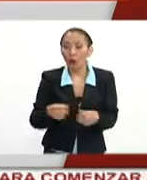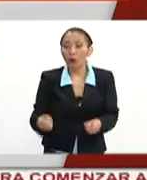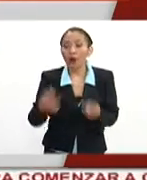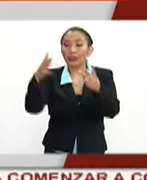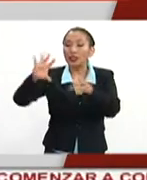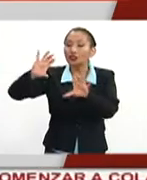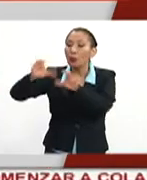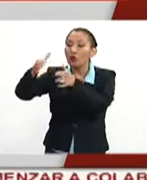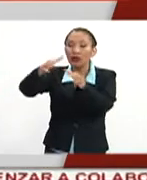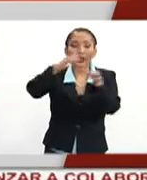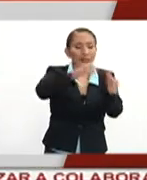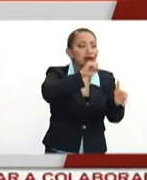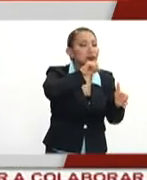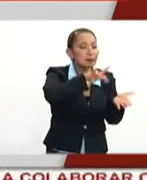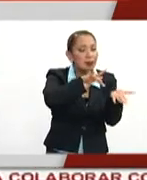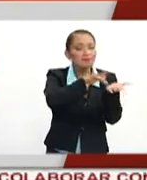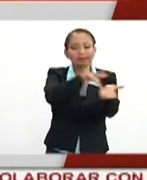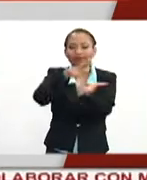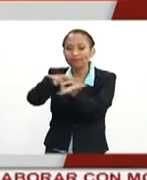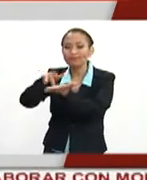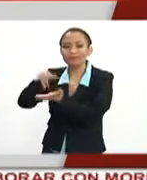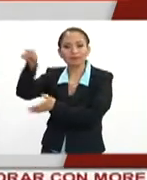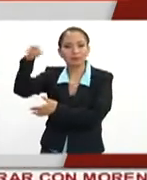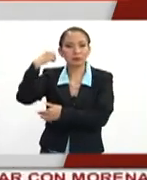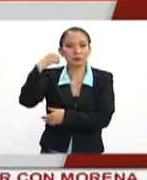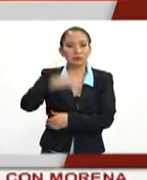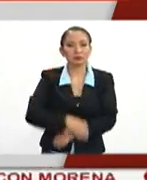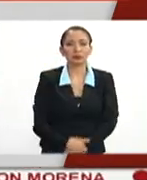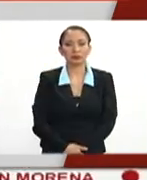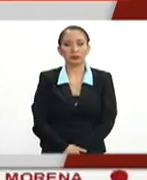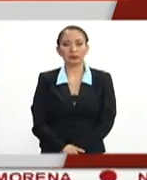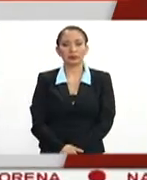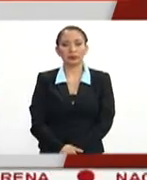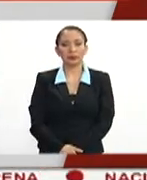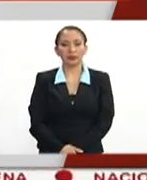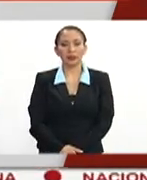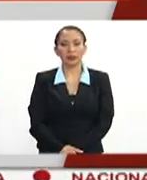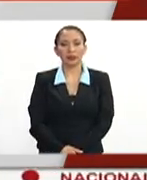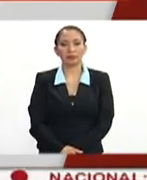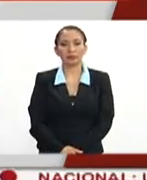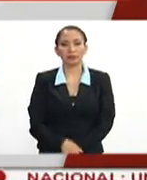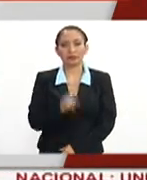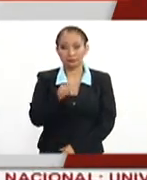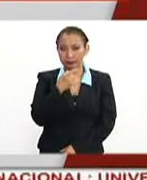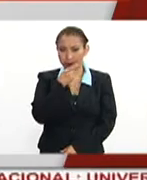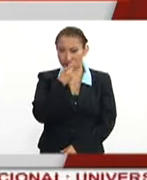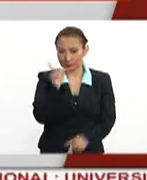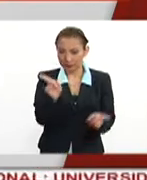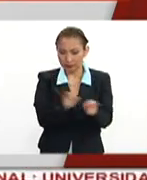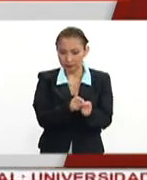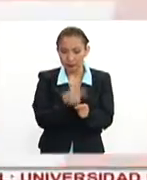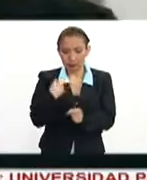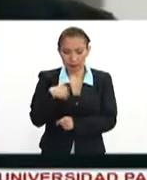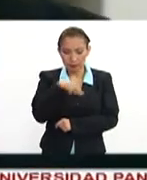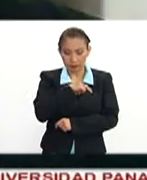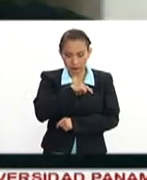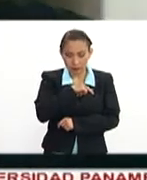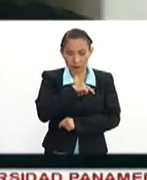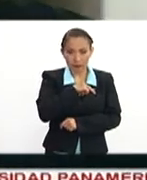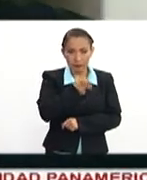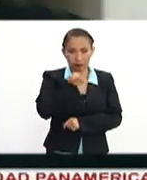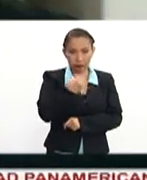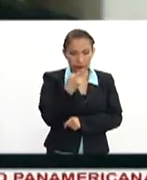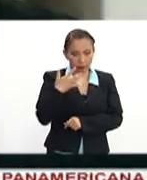cuántas comunidades están también beneficiando allá en Oaxaca? Sí, te comento en breve, pues